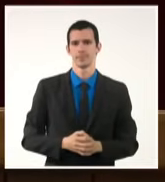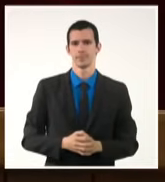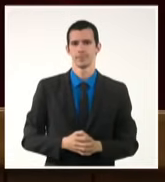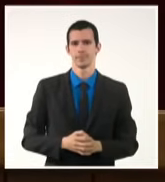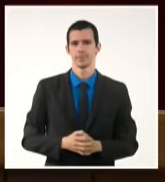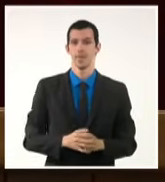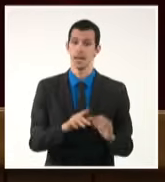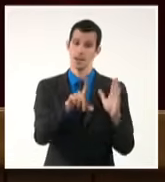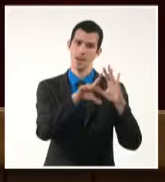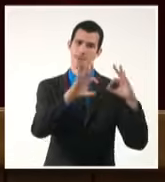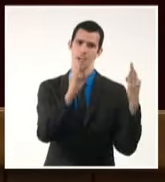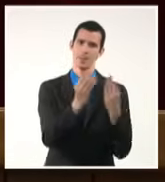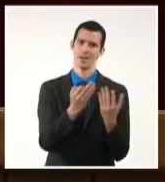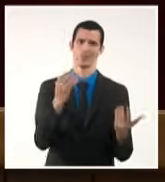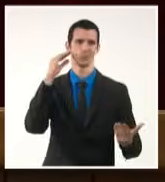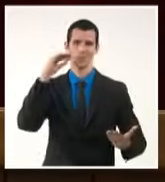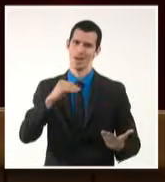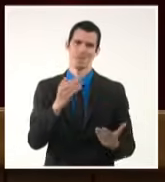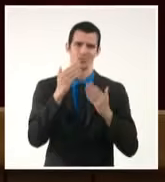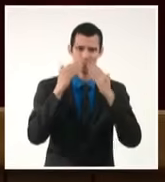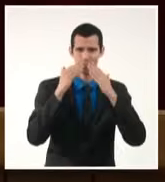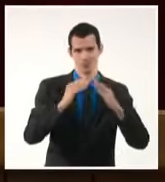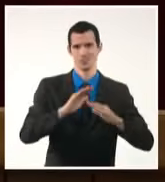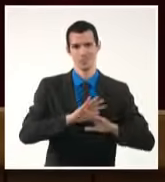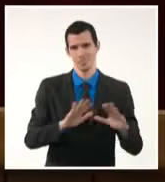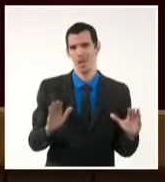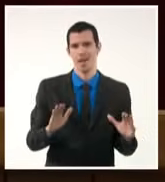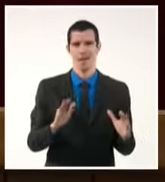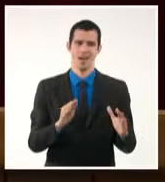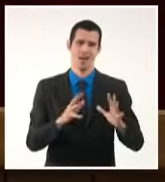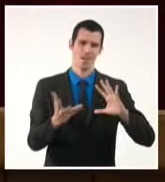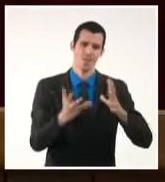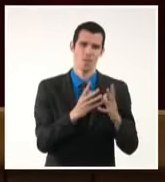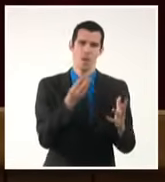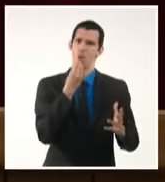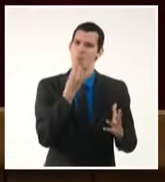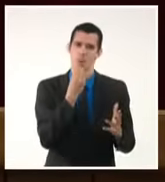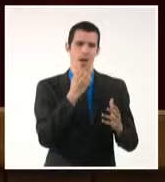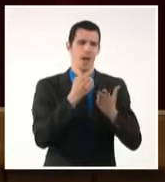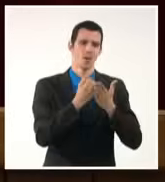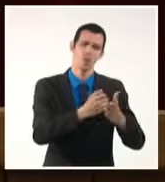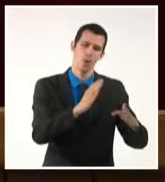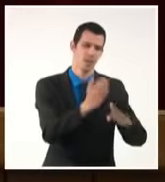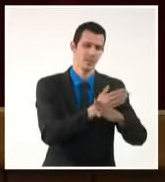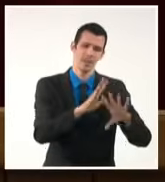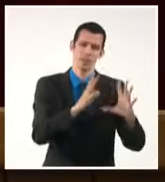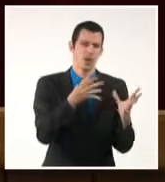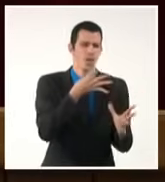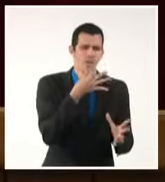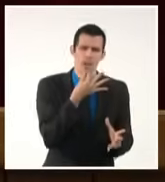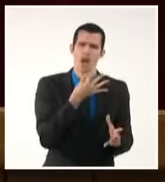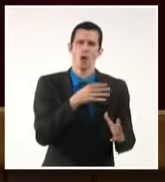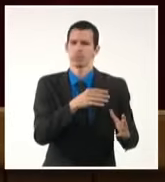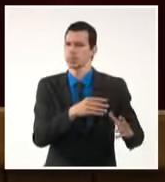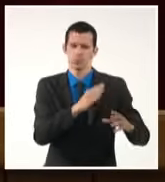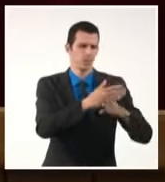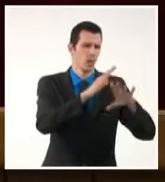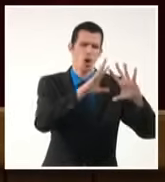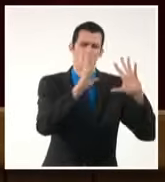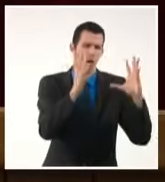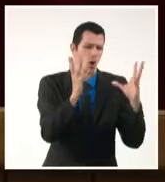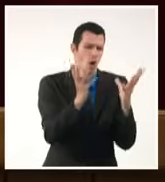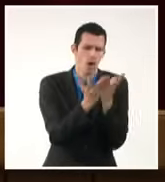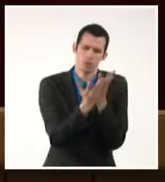por las instituciones encargadas de su aplicación. No obstante, es necesario que estos continúen preparándose en pos de su